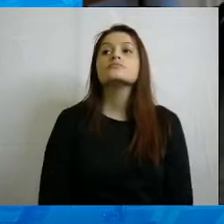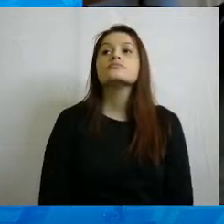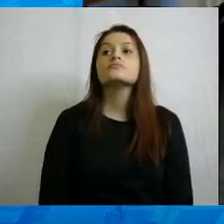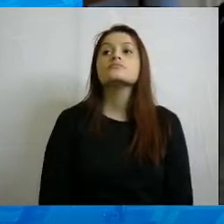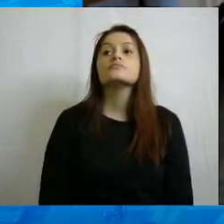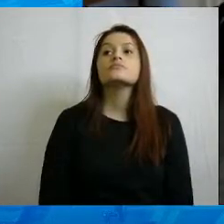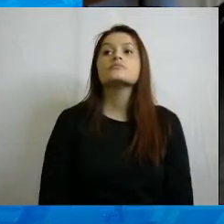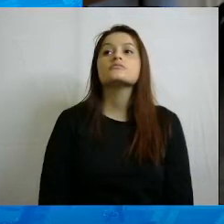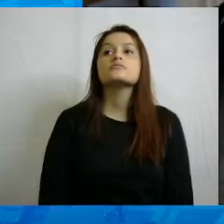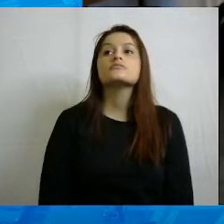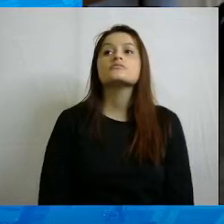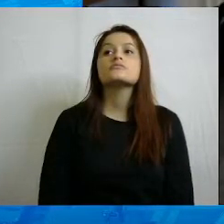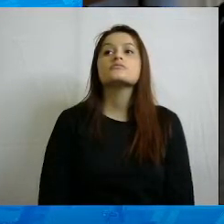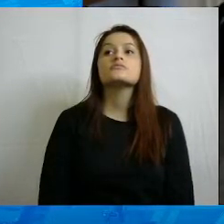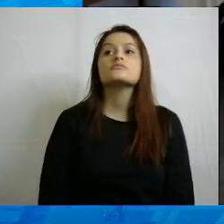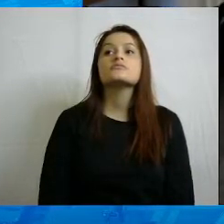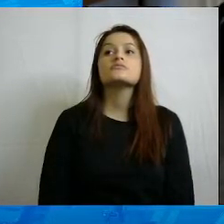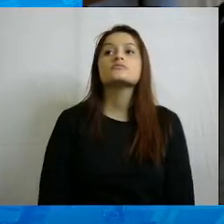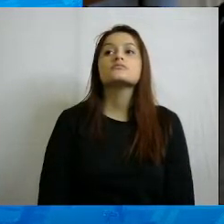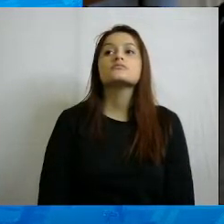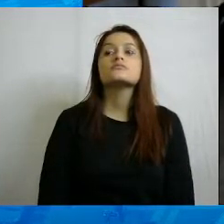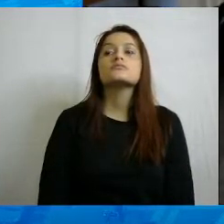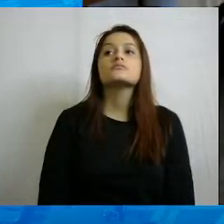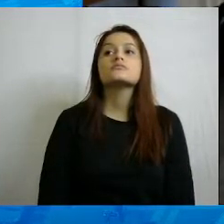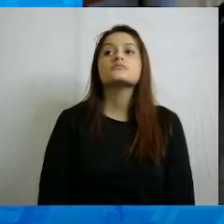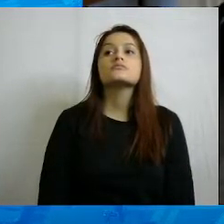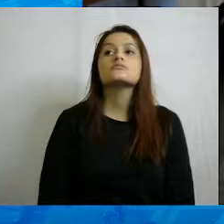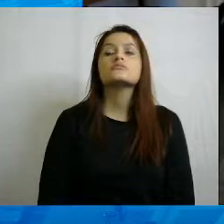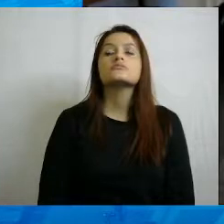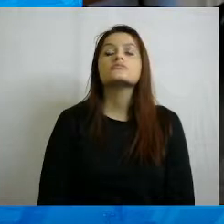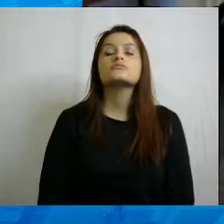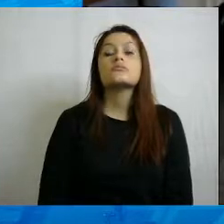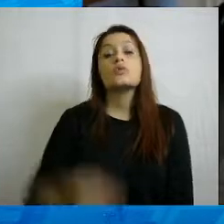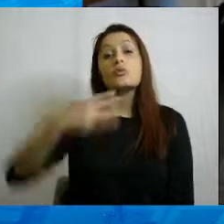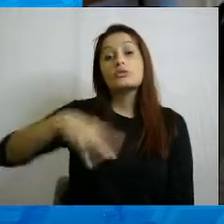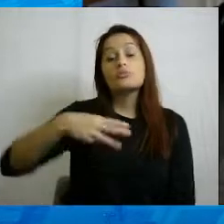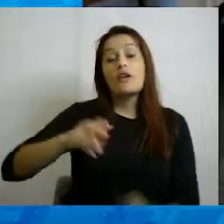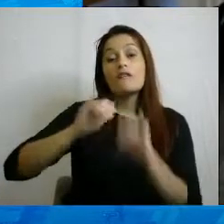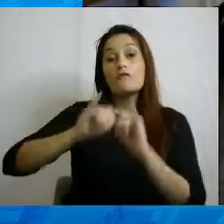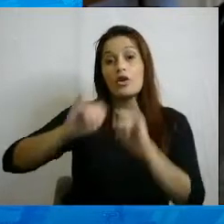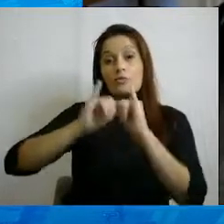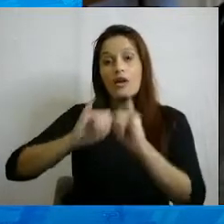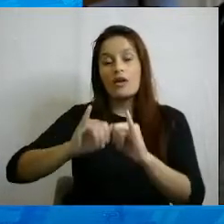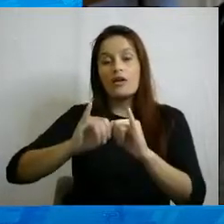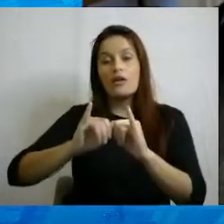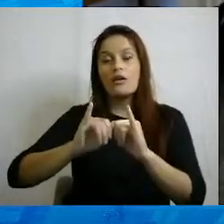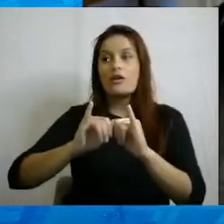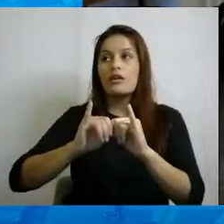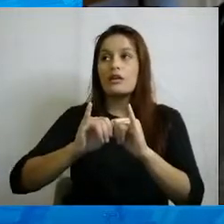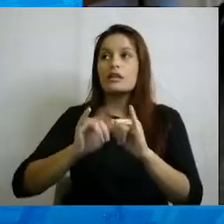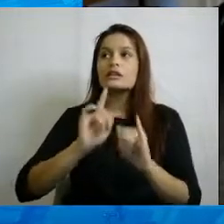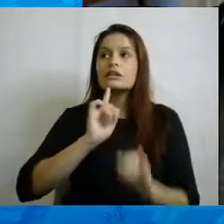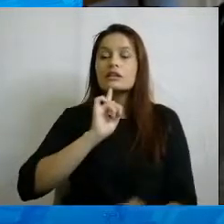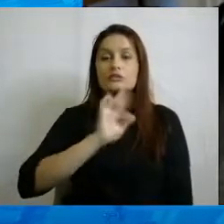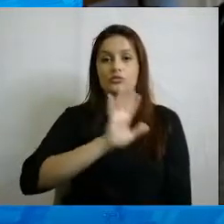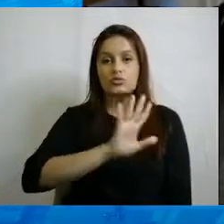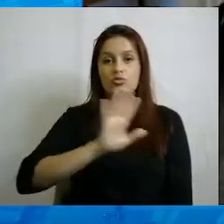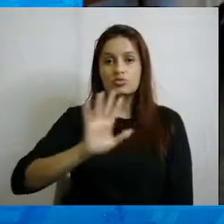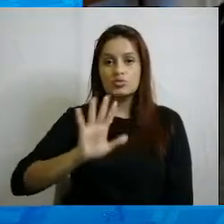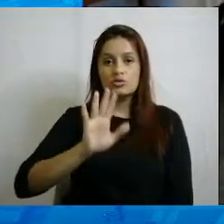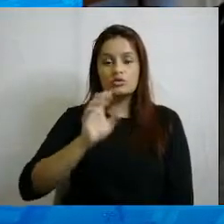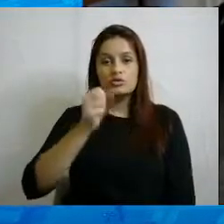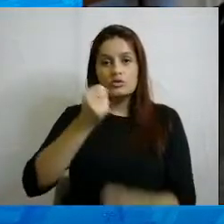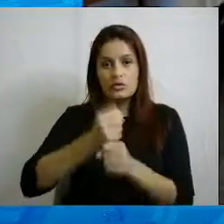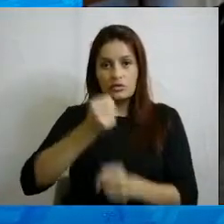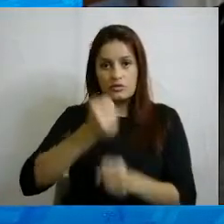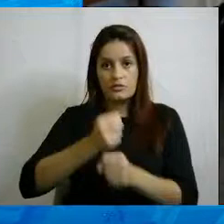En este caso, la municipalidad informó la efectividad de que existían 55 trabajadores